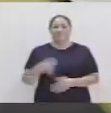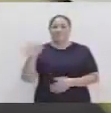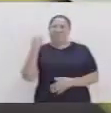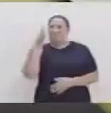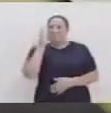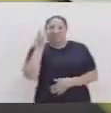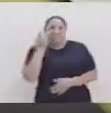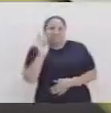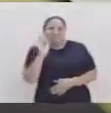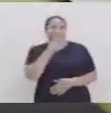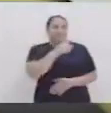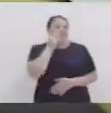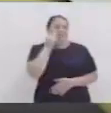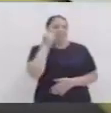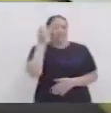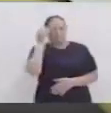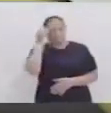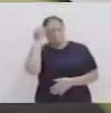Fuerte.